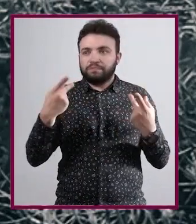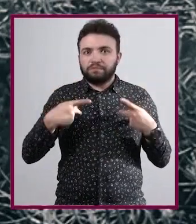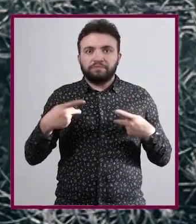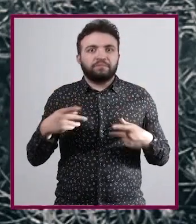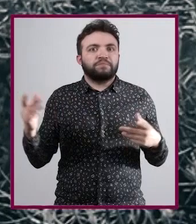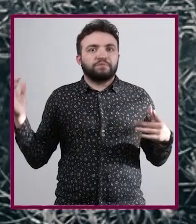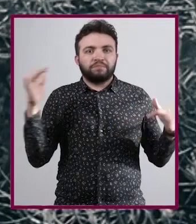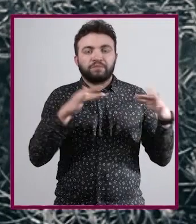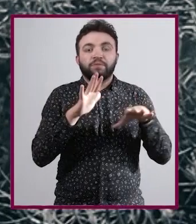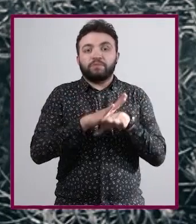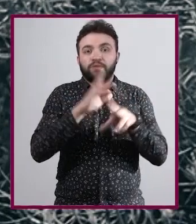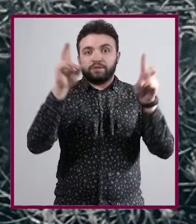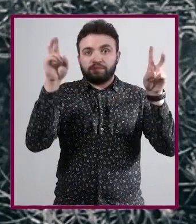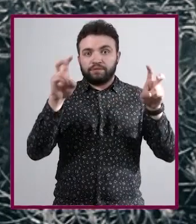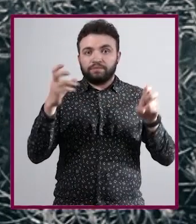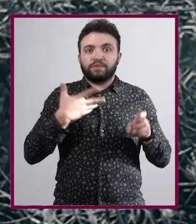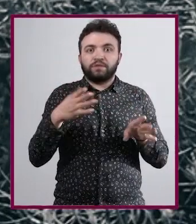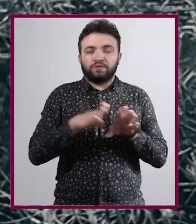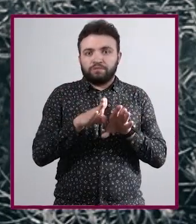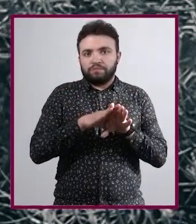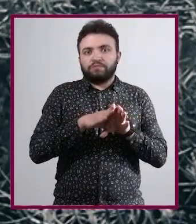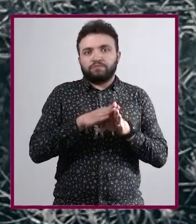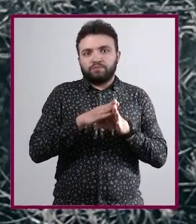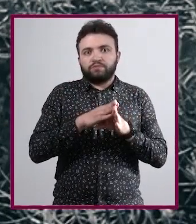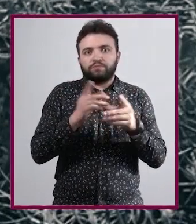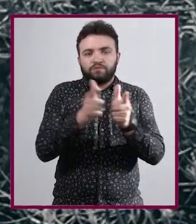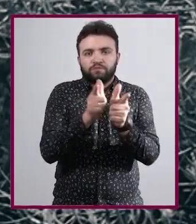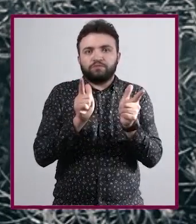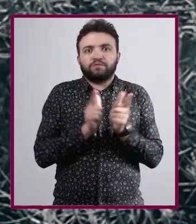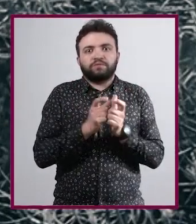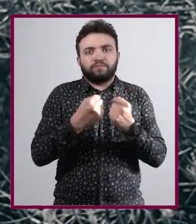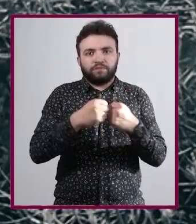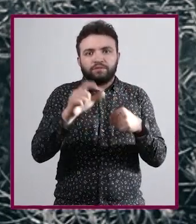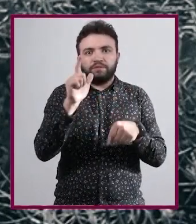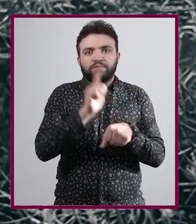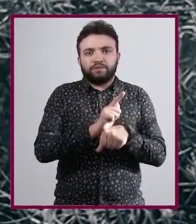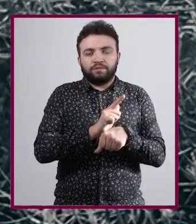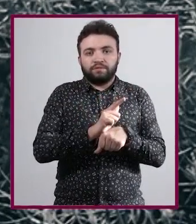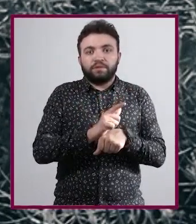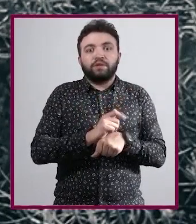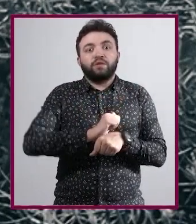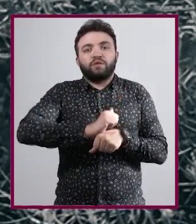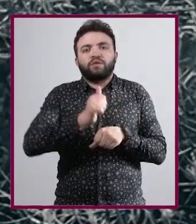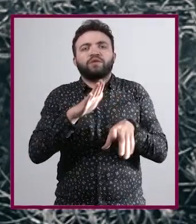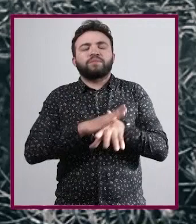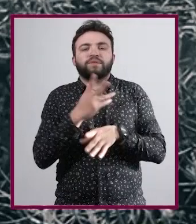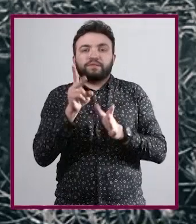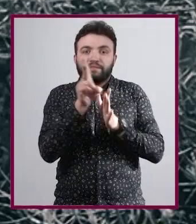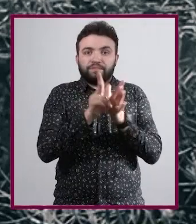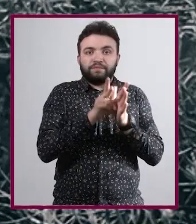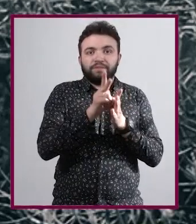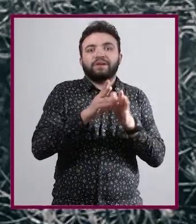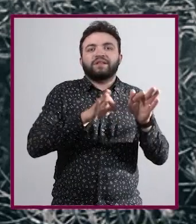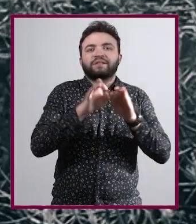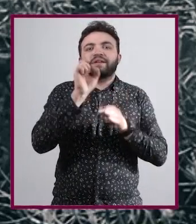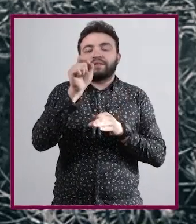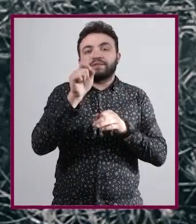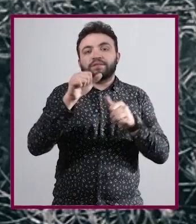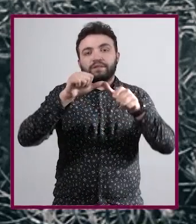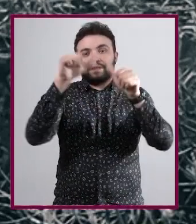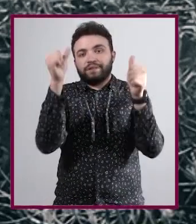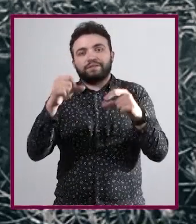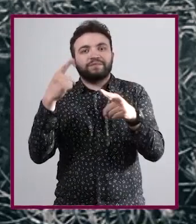porque sus temas tienen que ver con un cierto grupo de la sociedad, y por otra, porque la realización de sus videos trabaja con artistas de otras